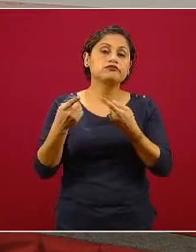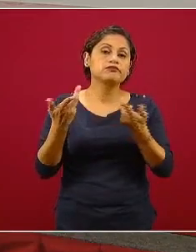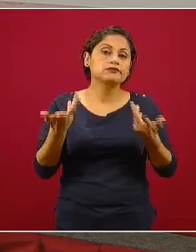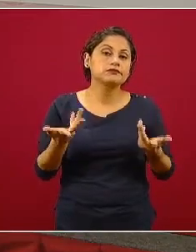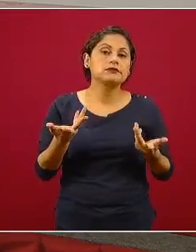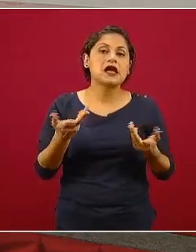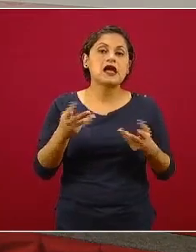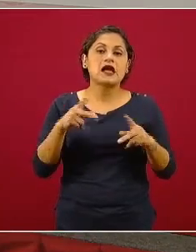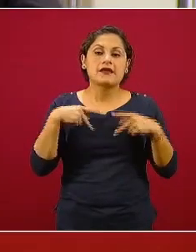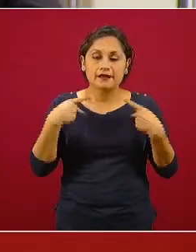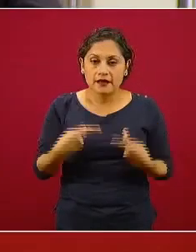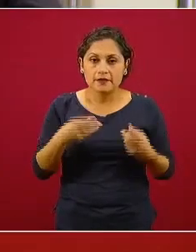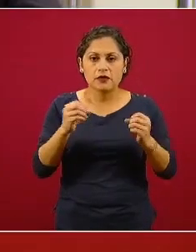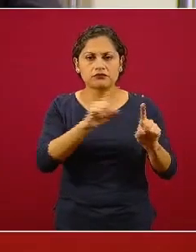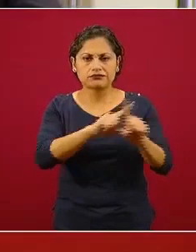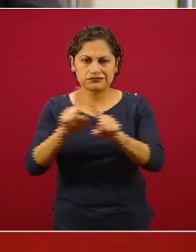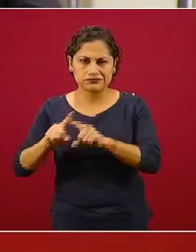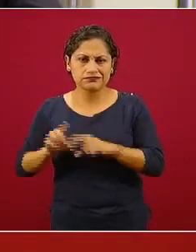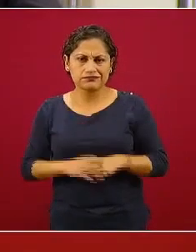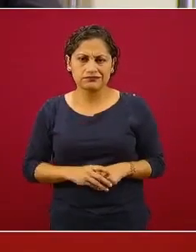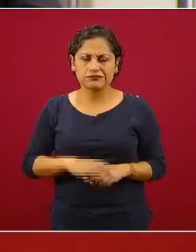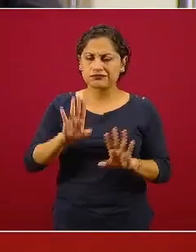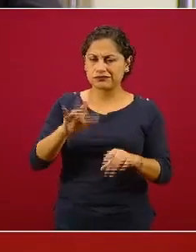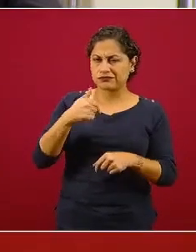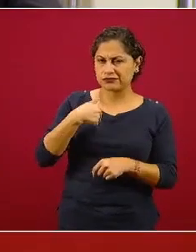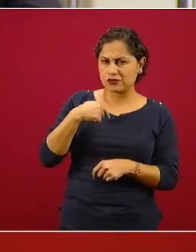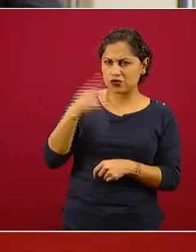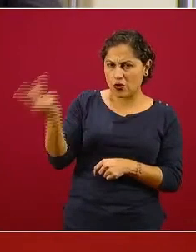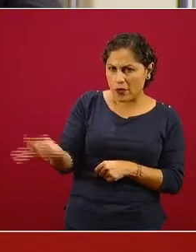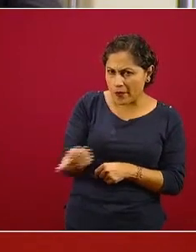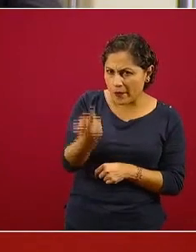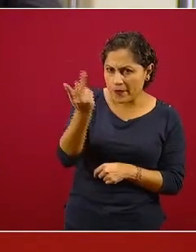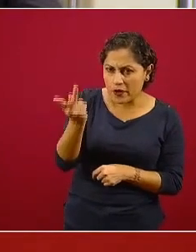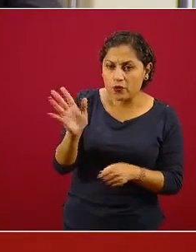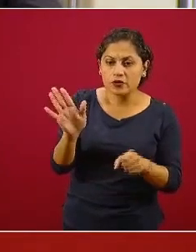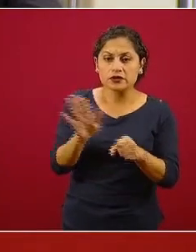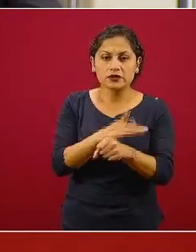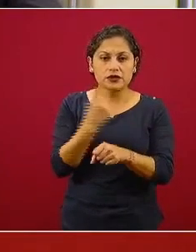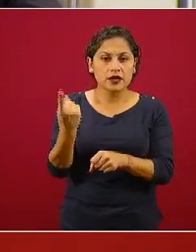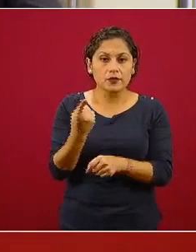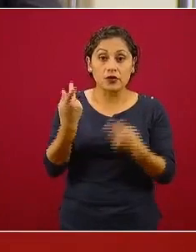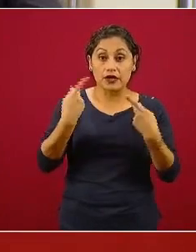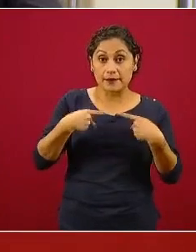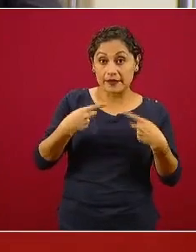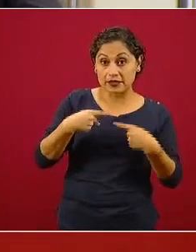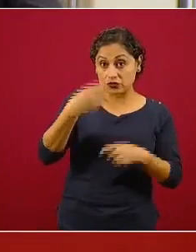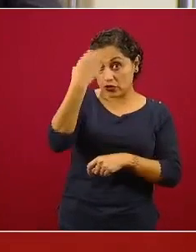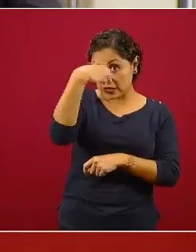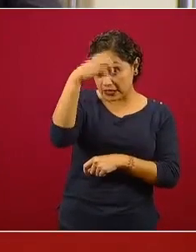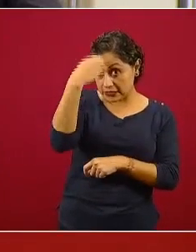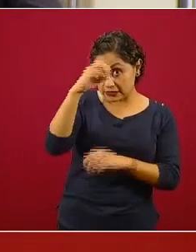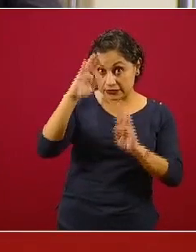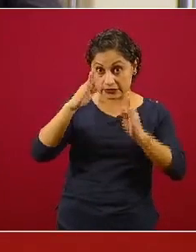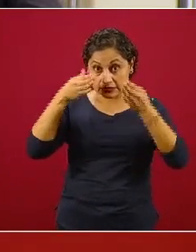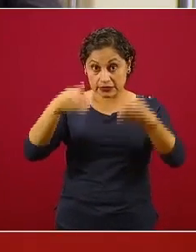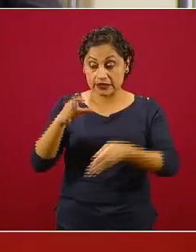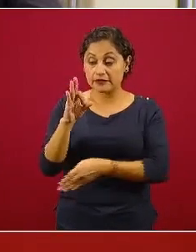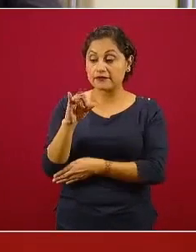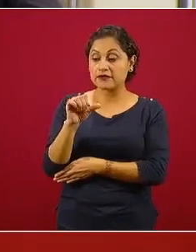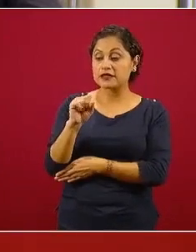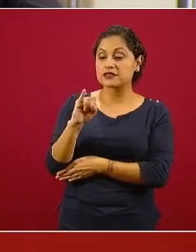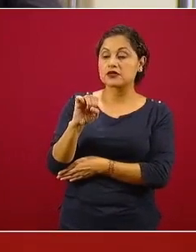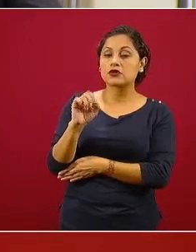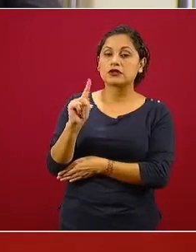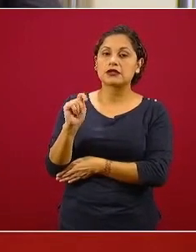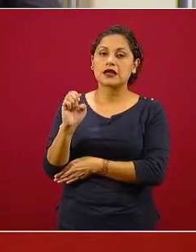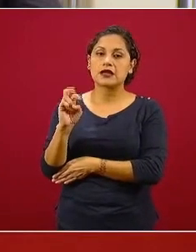duda concretamente es, ¿por qué no se ha tomado en cuenta a los fisioterapeutas intensivistas para brindarle atención a estos